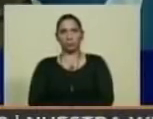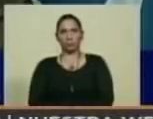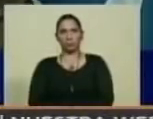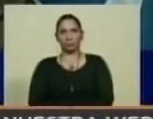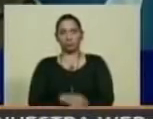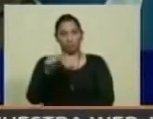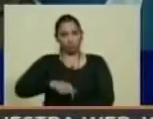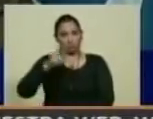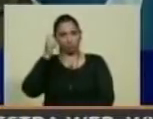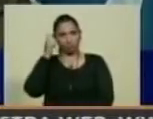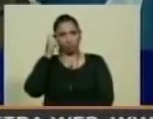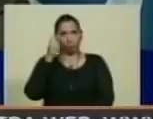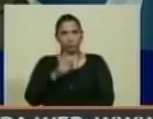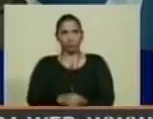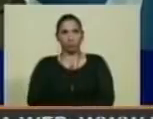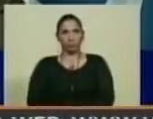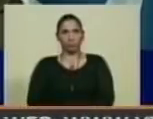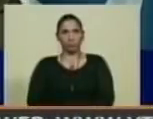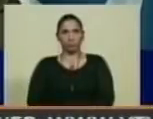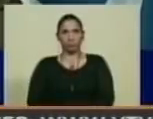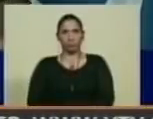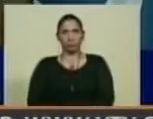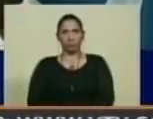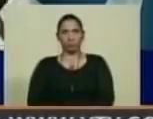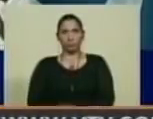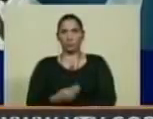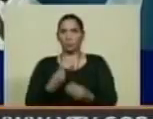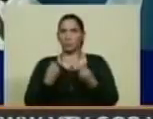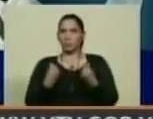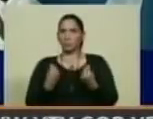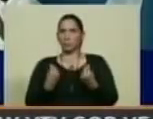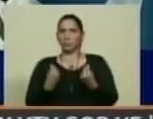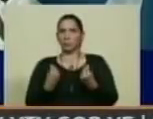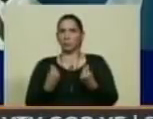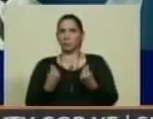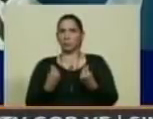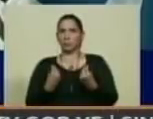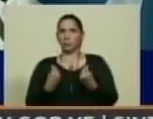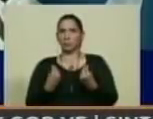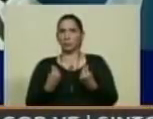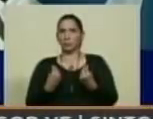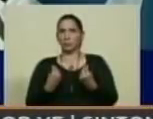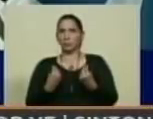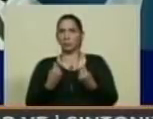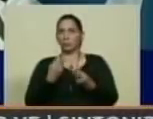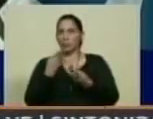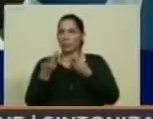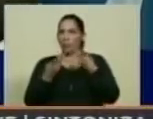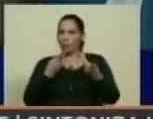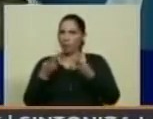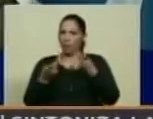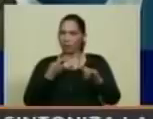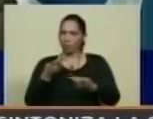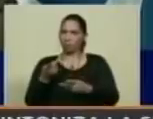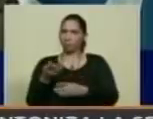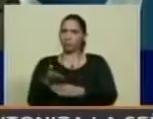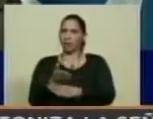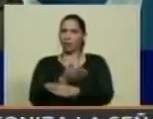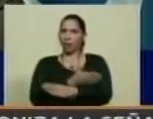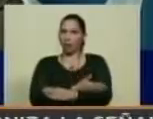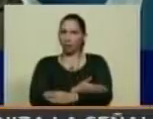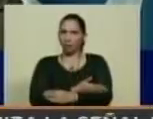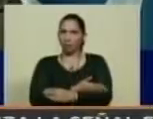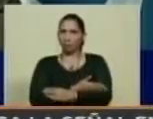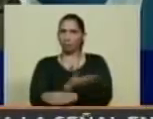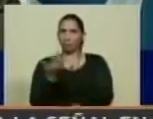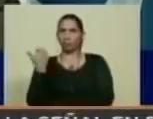hoy, y en un alcance de la declaración preliminar que hiciéramos hace